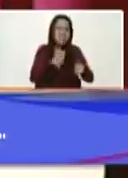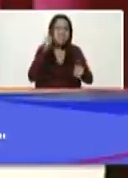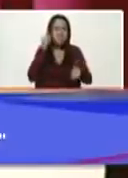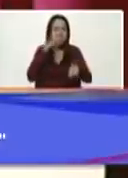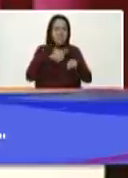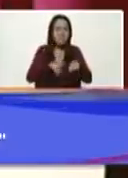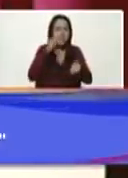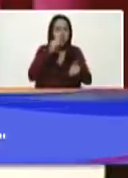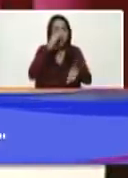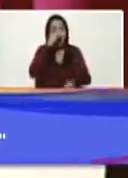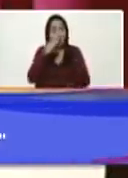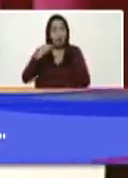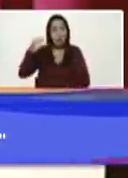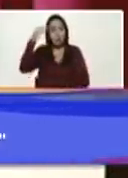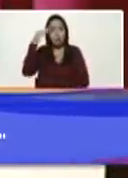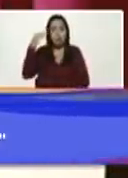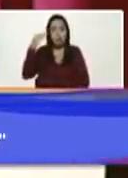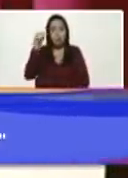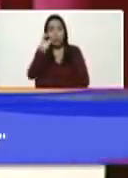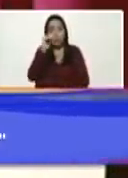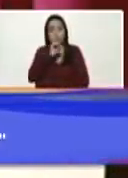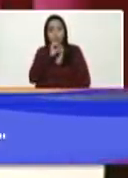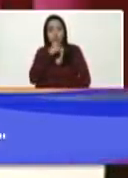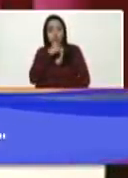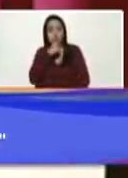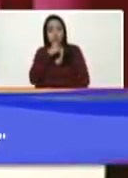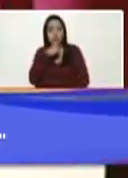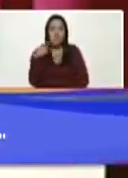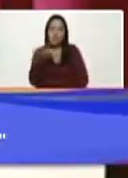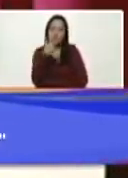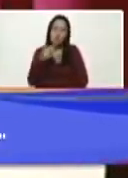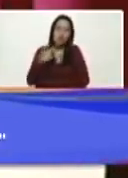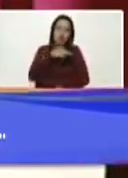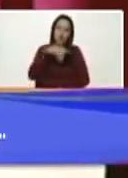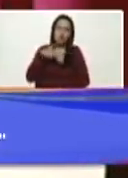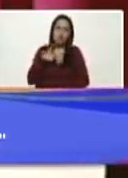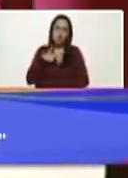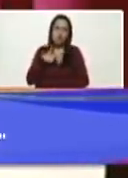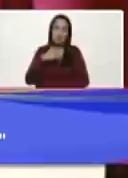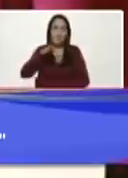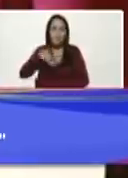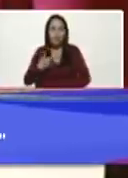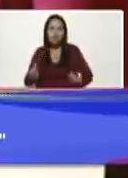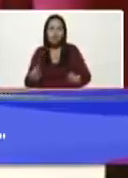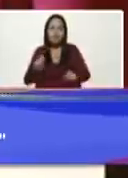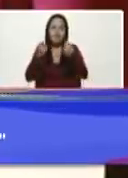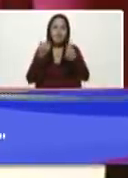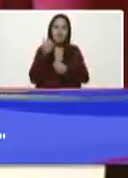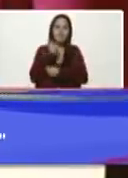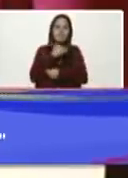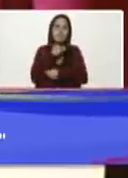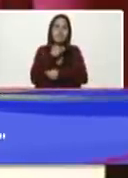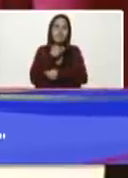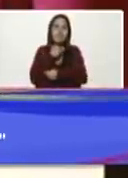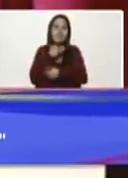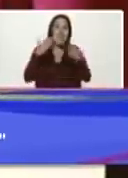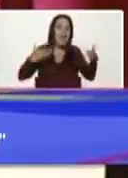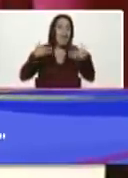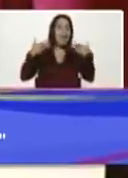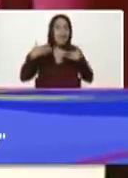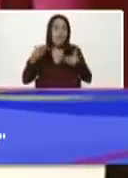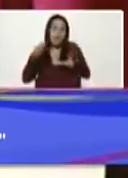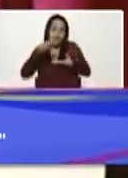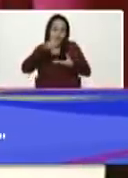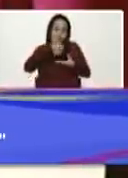adulto mayor, quienes buscan en nosotros la esperanza de sanar su padecimiento y nuestra alegría más inmensa que se